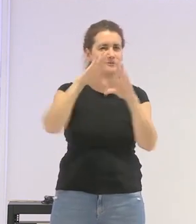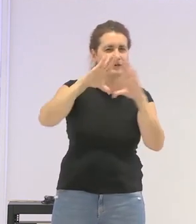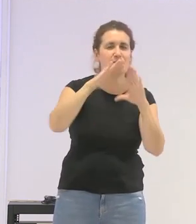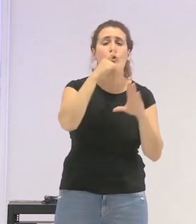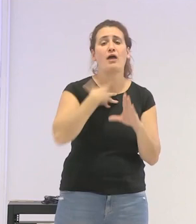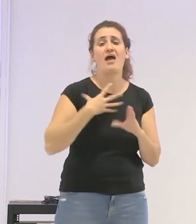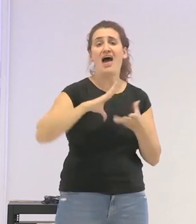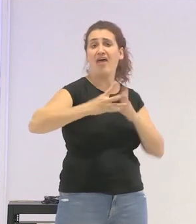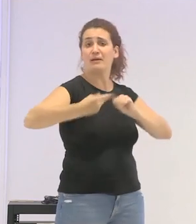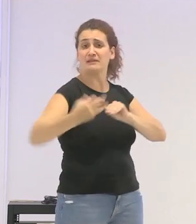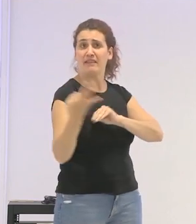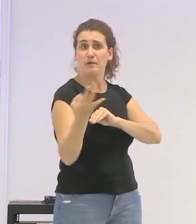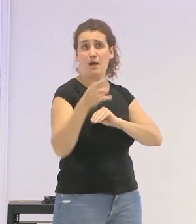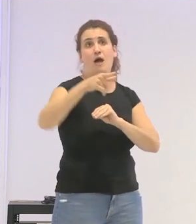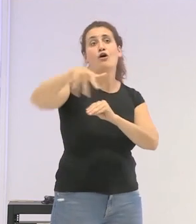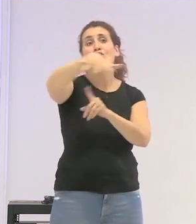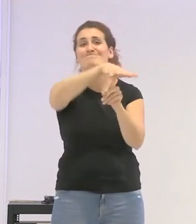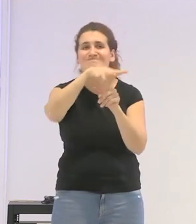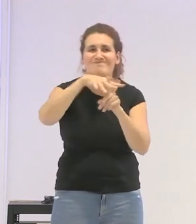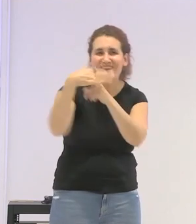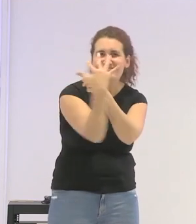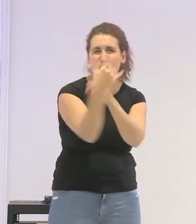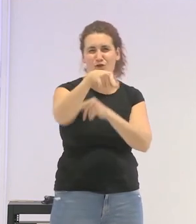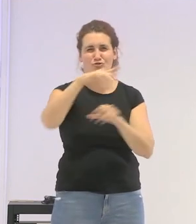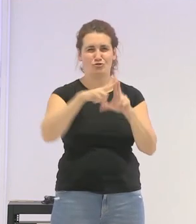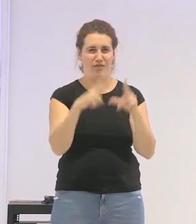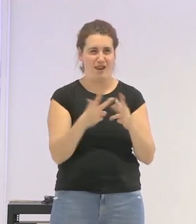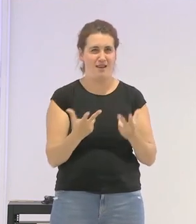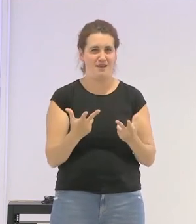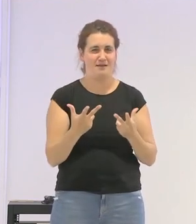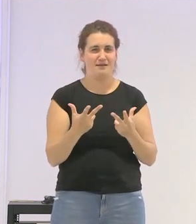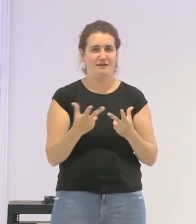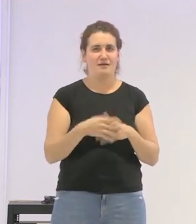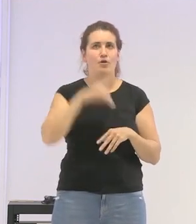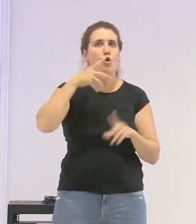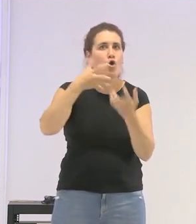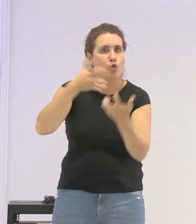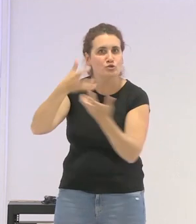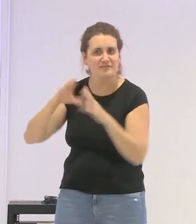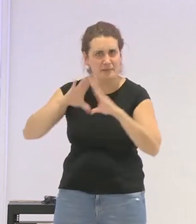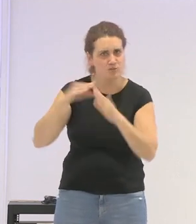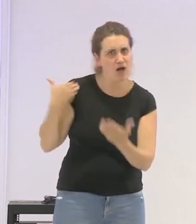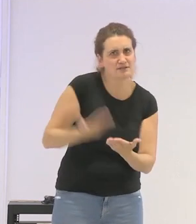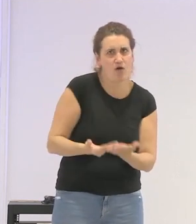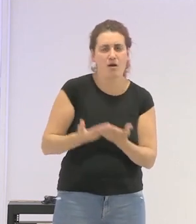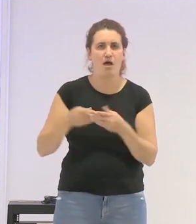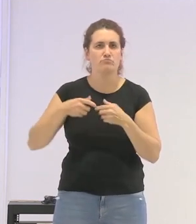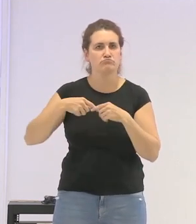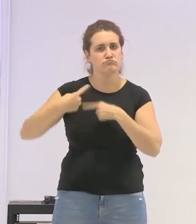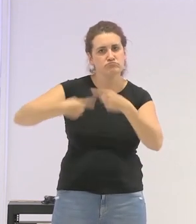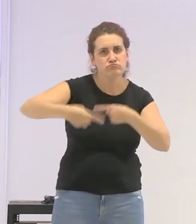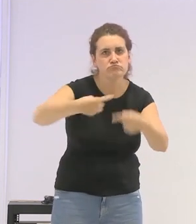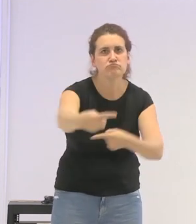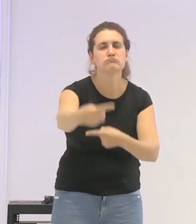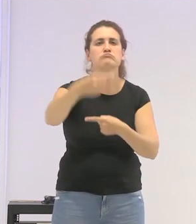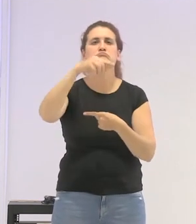adaptar, digamos, a un contexto social donde precisamente por las luchas que se han dado, que ha dado el feminismo, que han dado